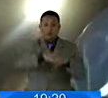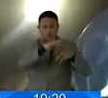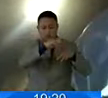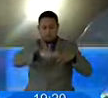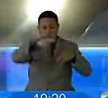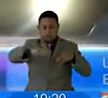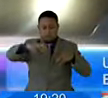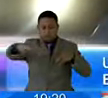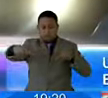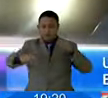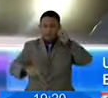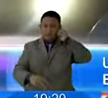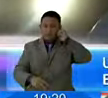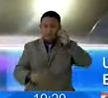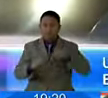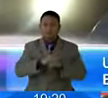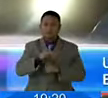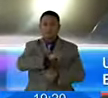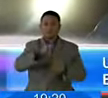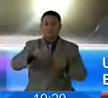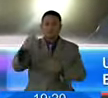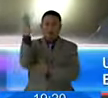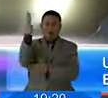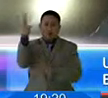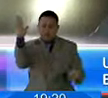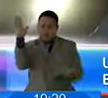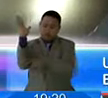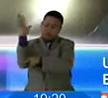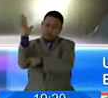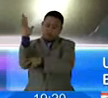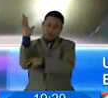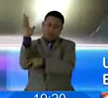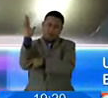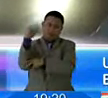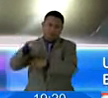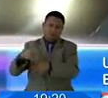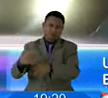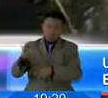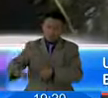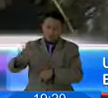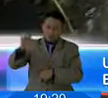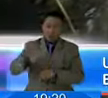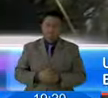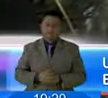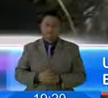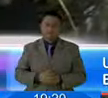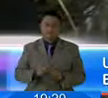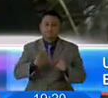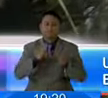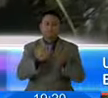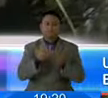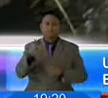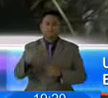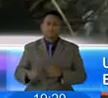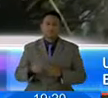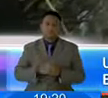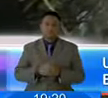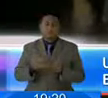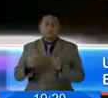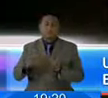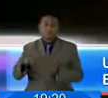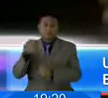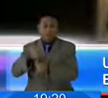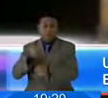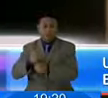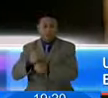arrastrado y hasta que se quedó incrustado en un árbol que lo detuvo y ahí lo pudimos localizar. Según sus familiares, la víctima regresaba de faenas